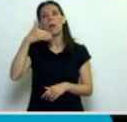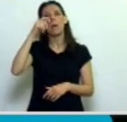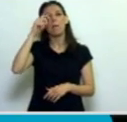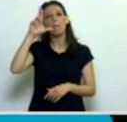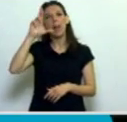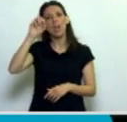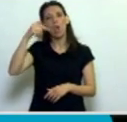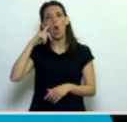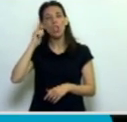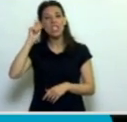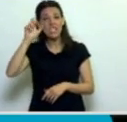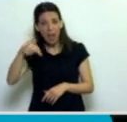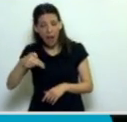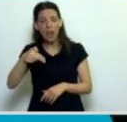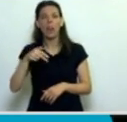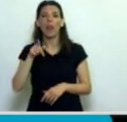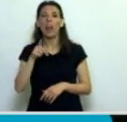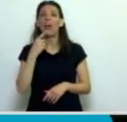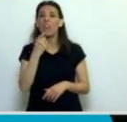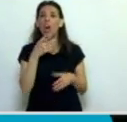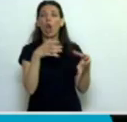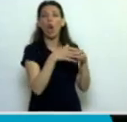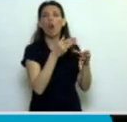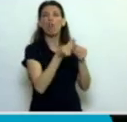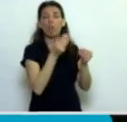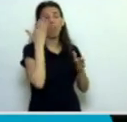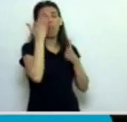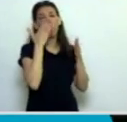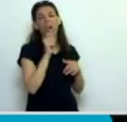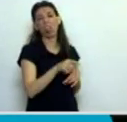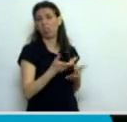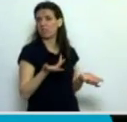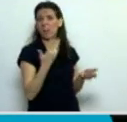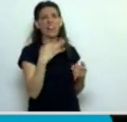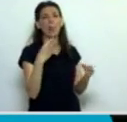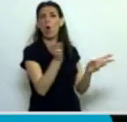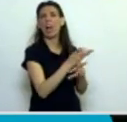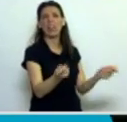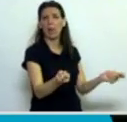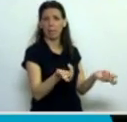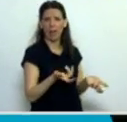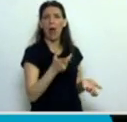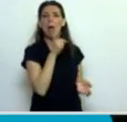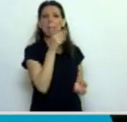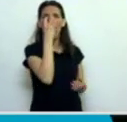Tenemos que terminar con la fantasía del Fondo de Sustentabilidad, que es como el circo de